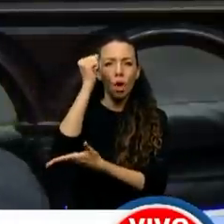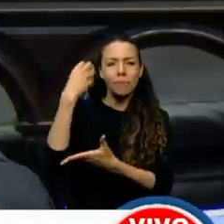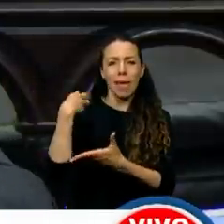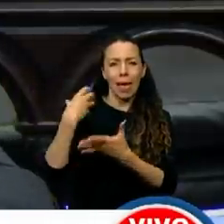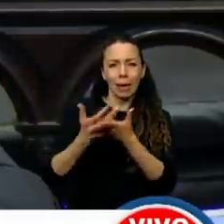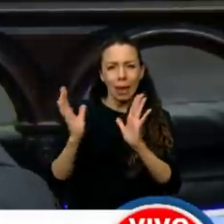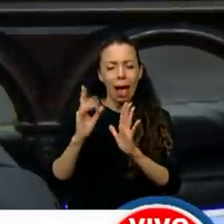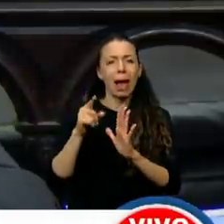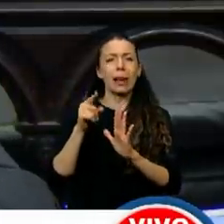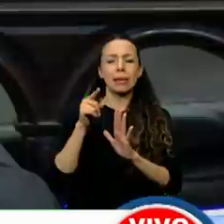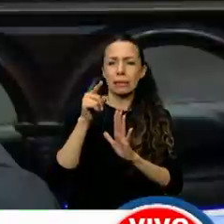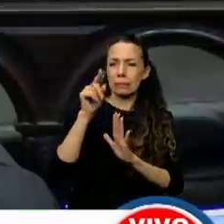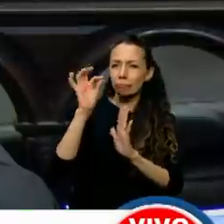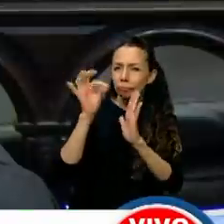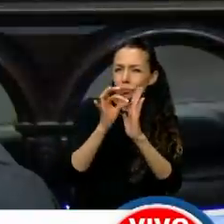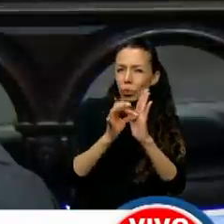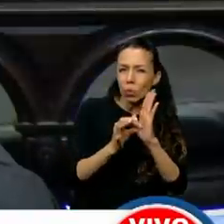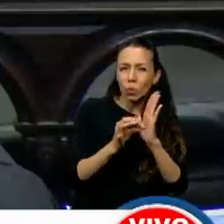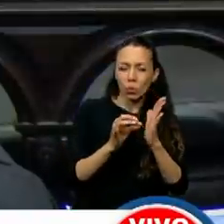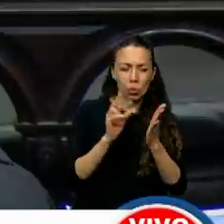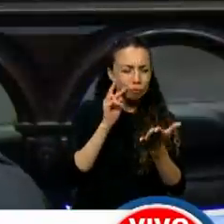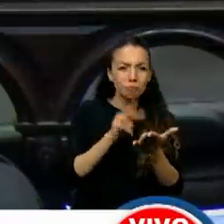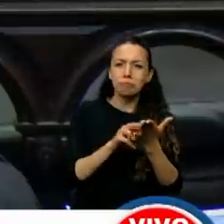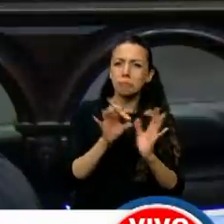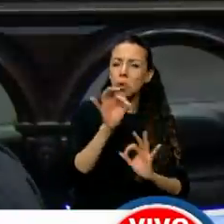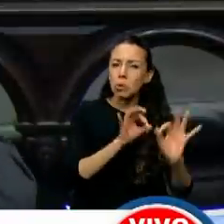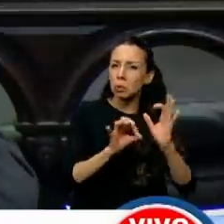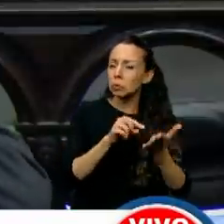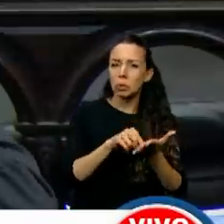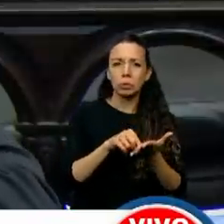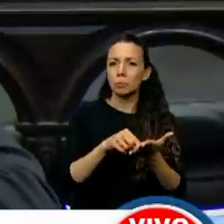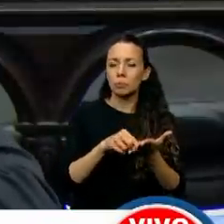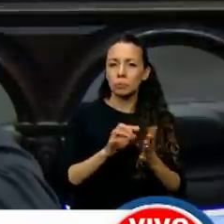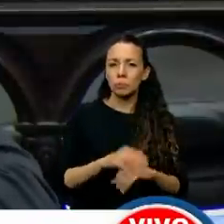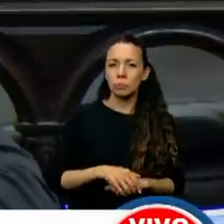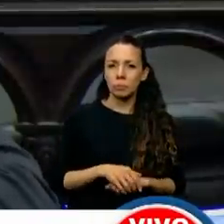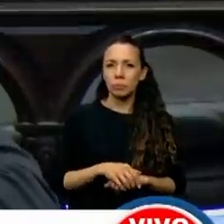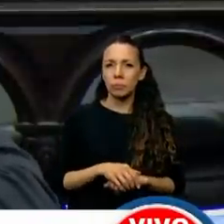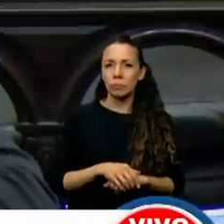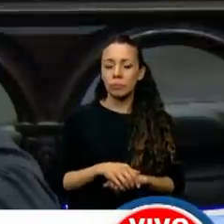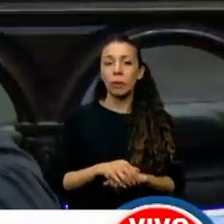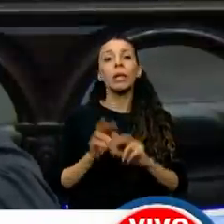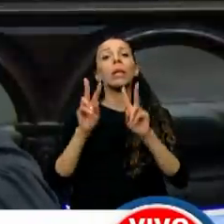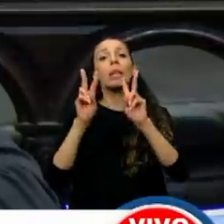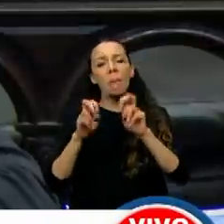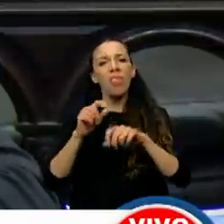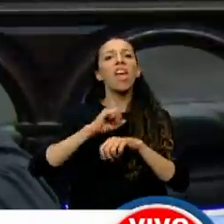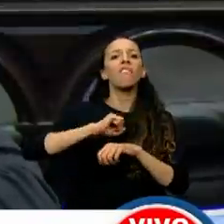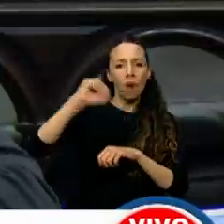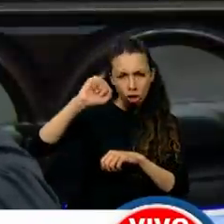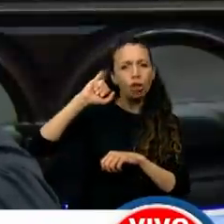cuestiones planteadas en el proyecto de presupuesto se planteó bien el tema de la inflación